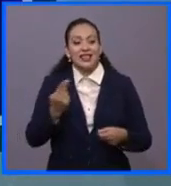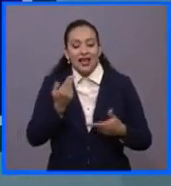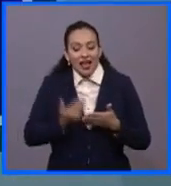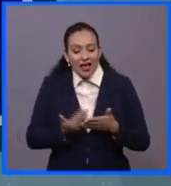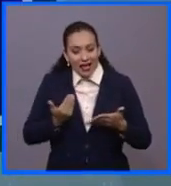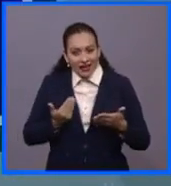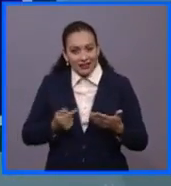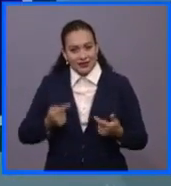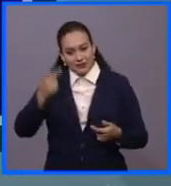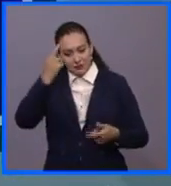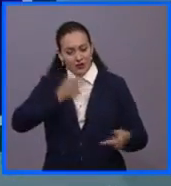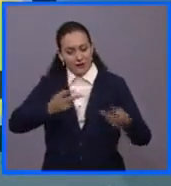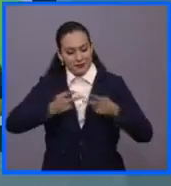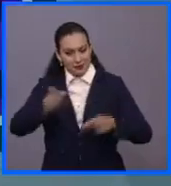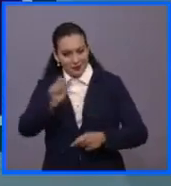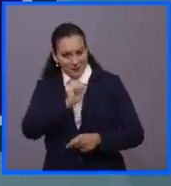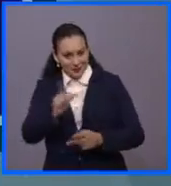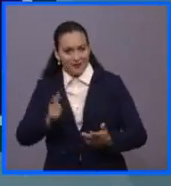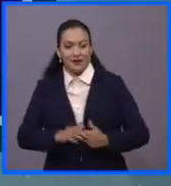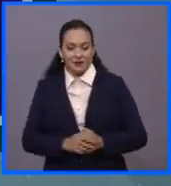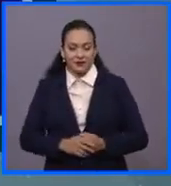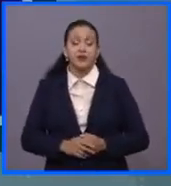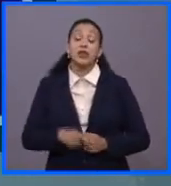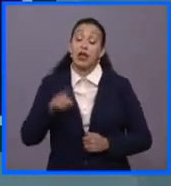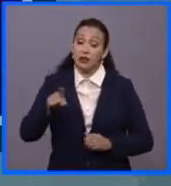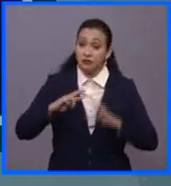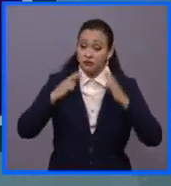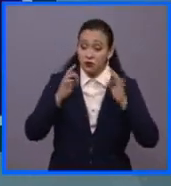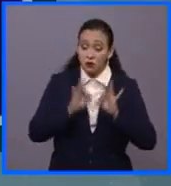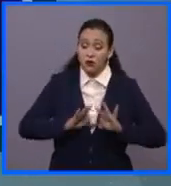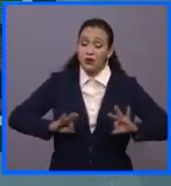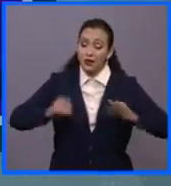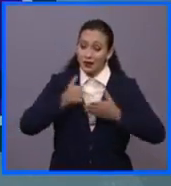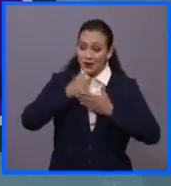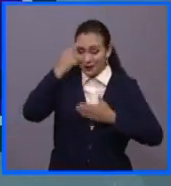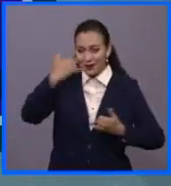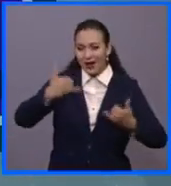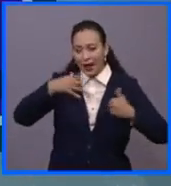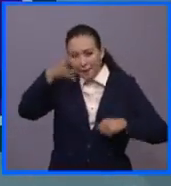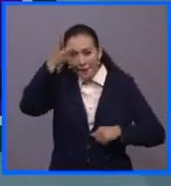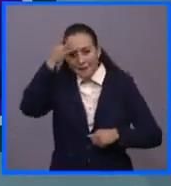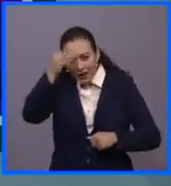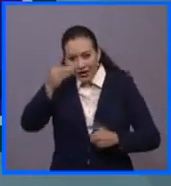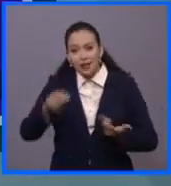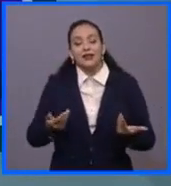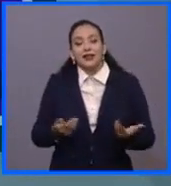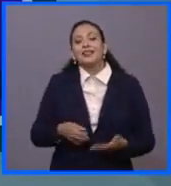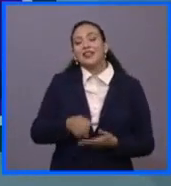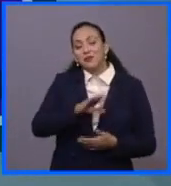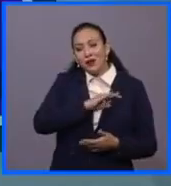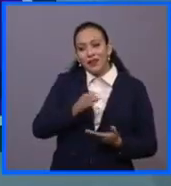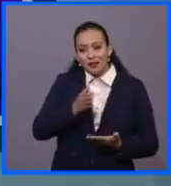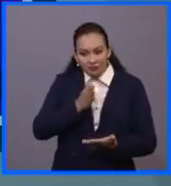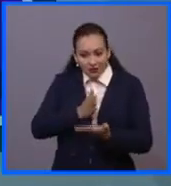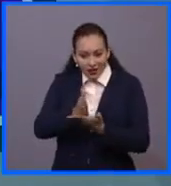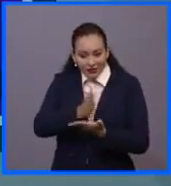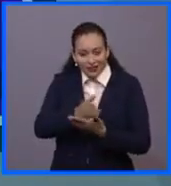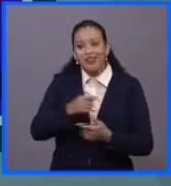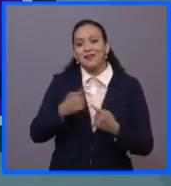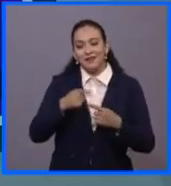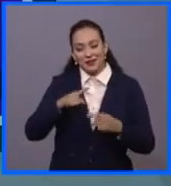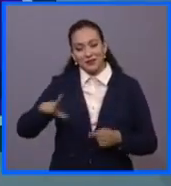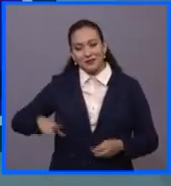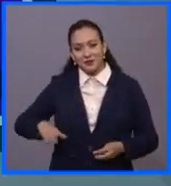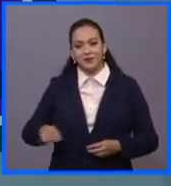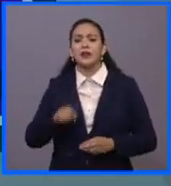la función que lleva a cabo el alto tribunal para mantener el equilibrio entre los distintos poderes y ámbitos de gobierno. En estas